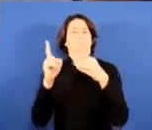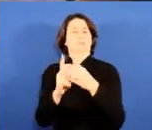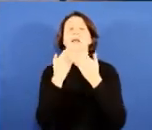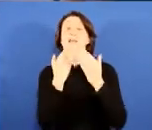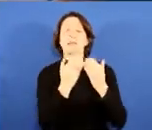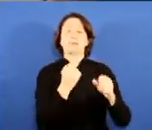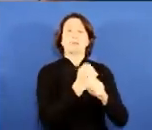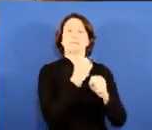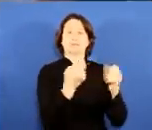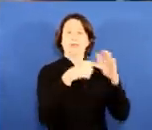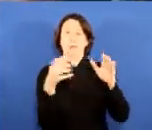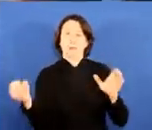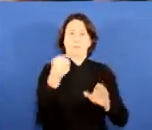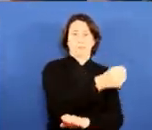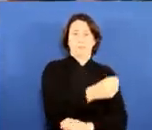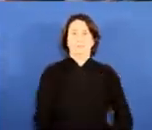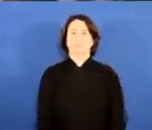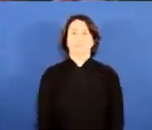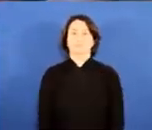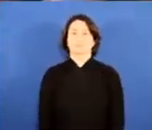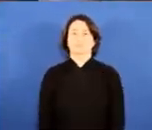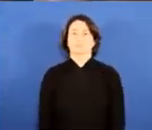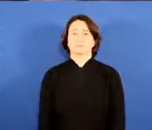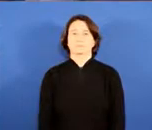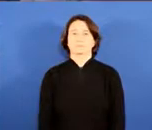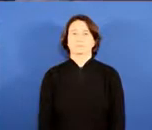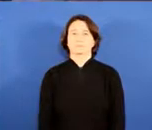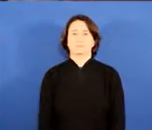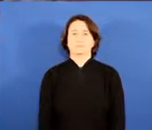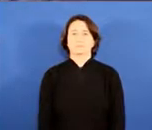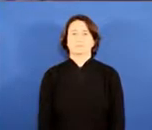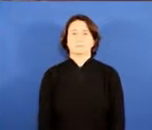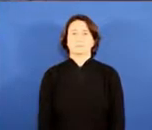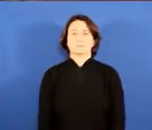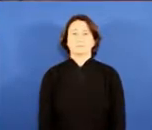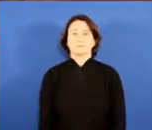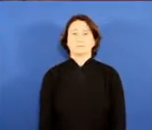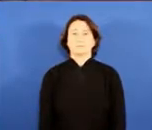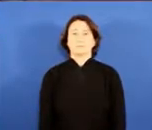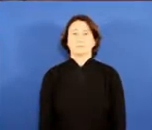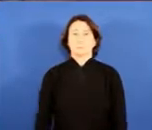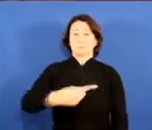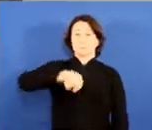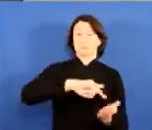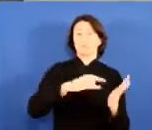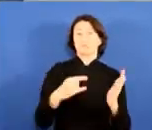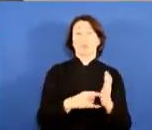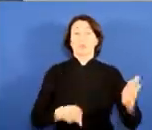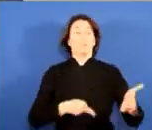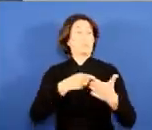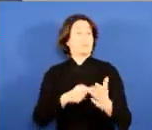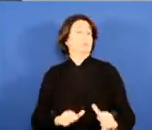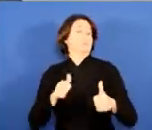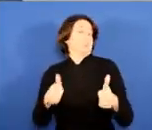el 25 de noviembre y que el tradicional espectáculo navideño Gabonetako Soinuak será el 16 de diciembre en el